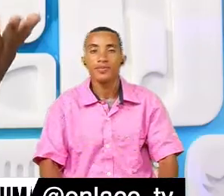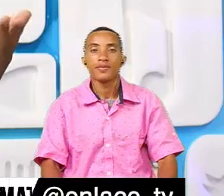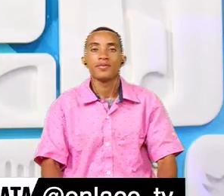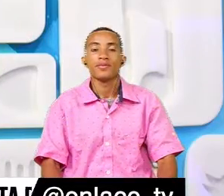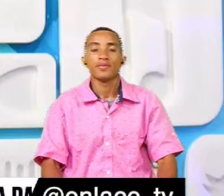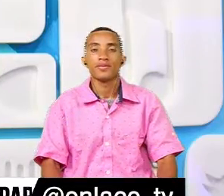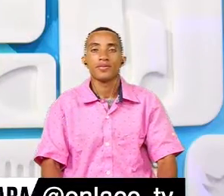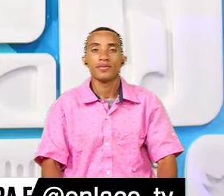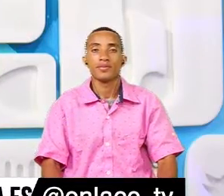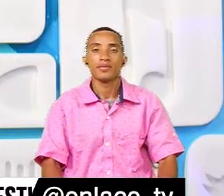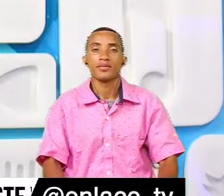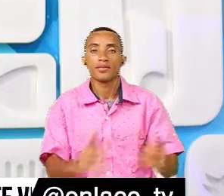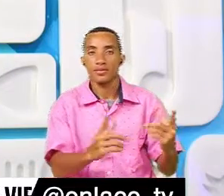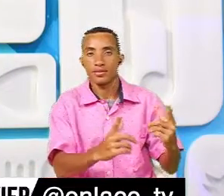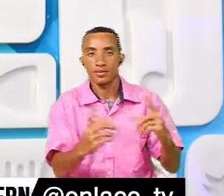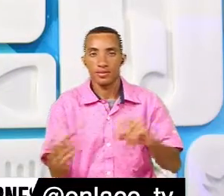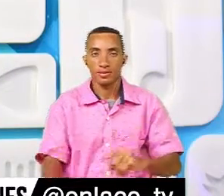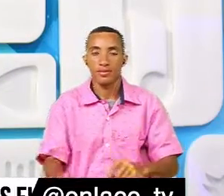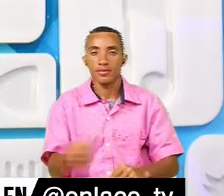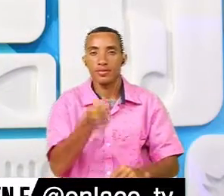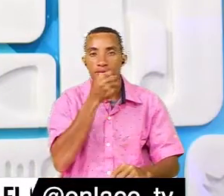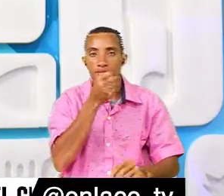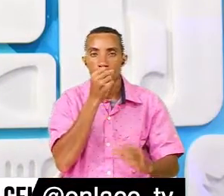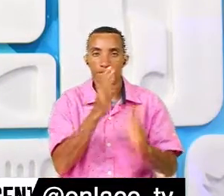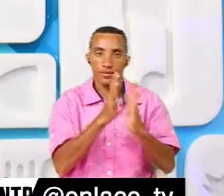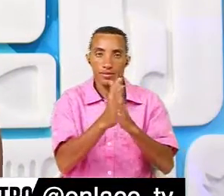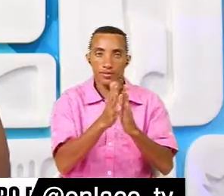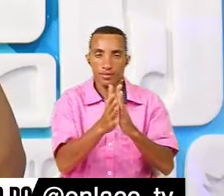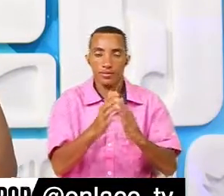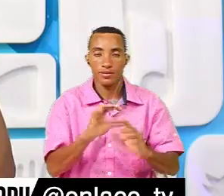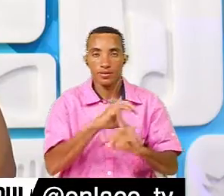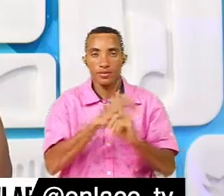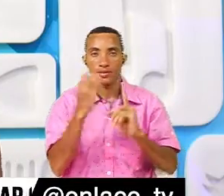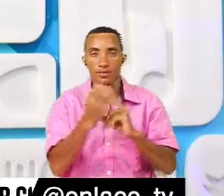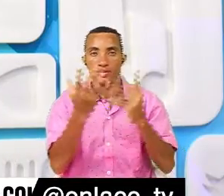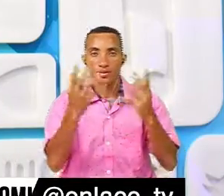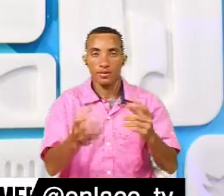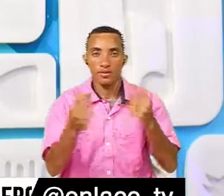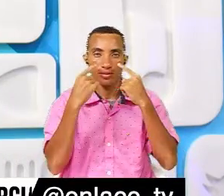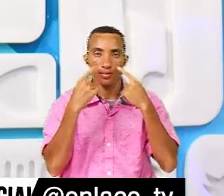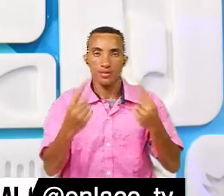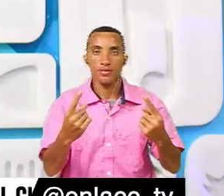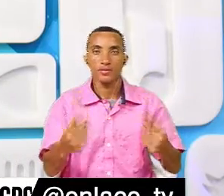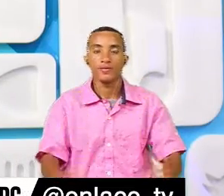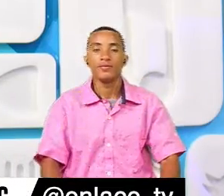Es todo por el momento en las noticias culturales, pero les recuerdo, ustedes quedan en la mira.